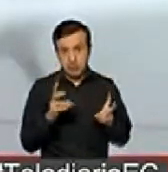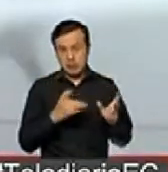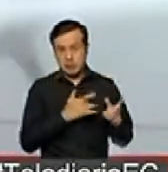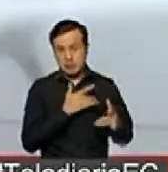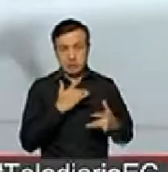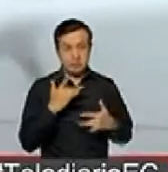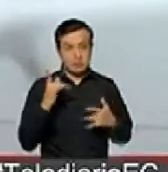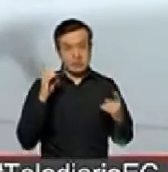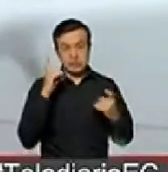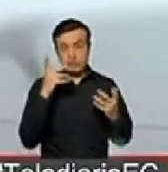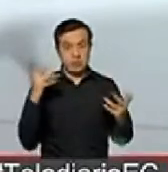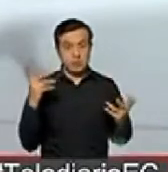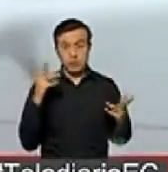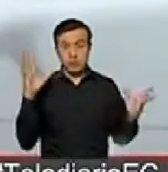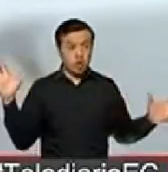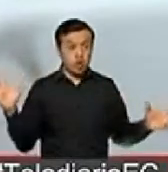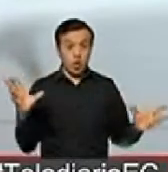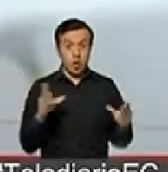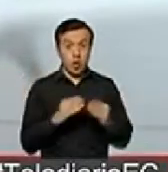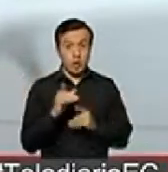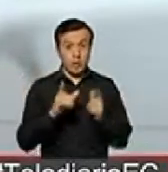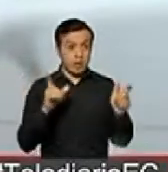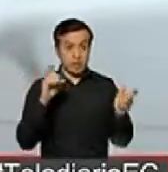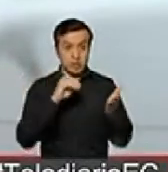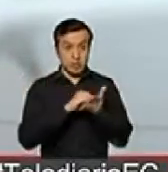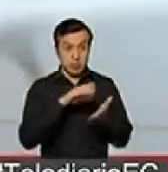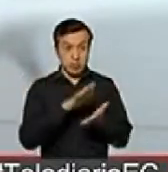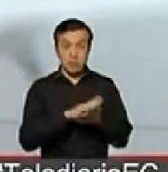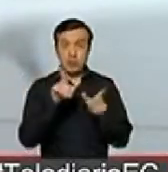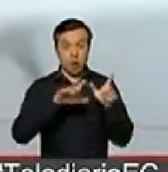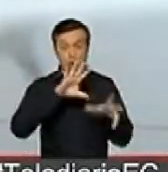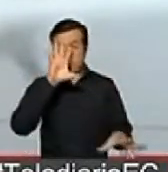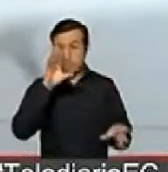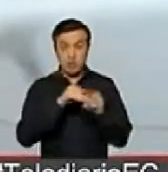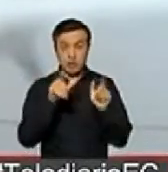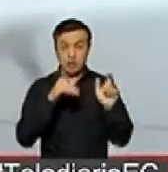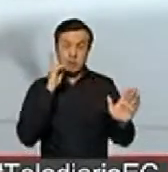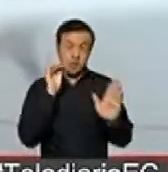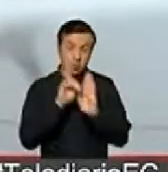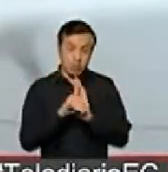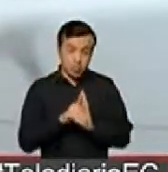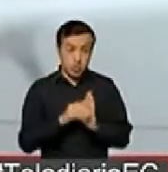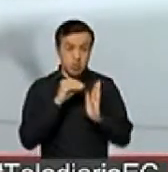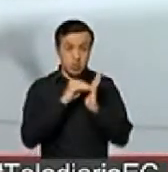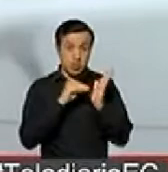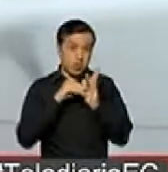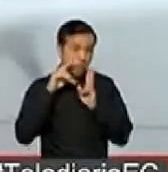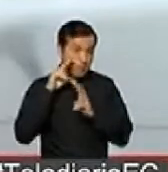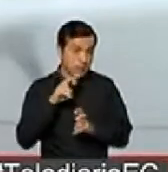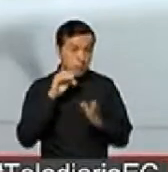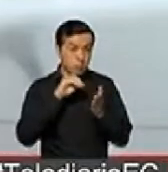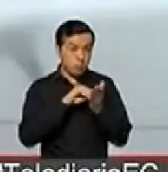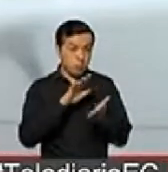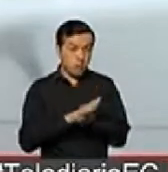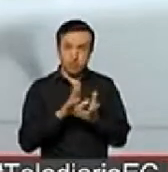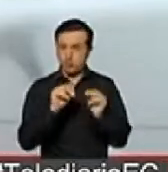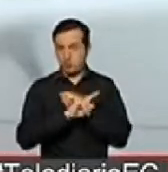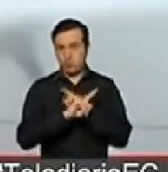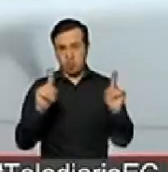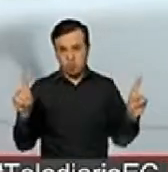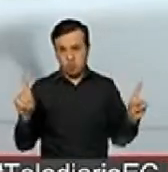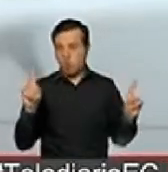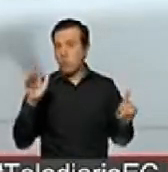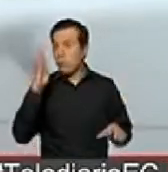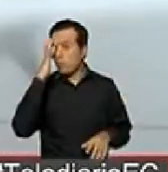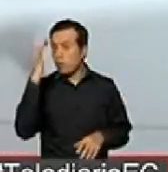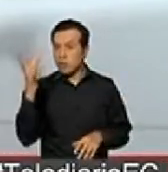muy sensibles, no podemos poner a todas las personas que se encuentran denunciadas o en investigación, como menciona usted, Sofía. ¿Por qué? Porque